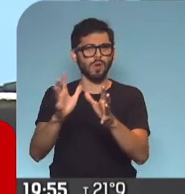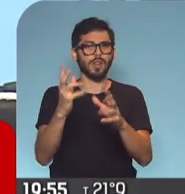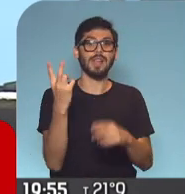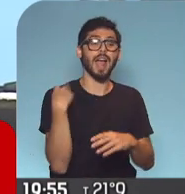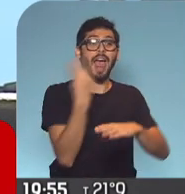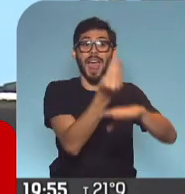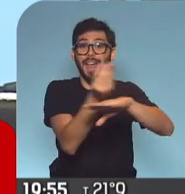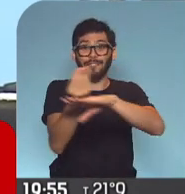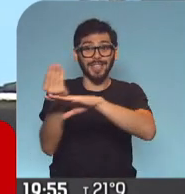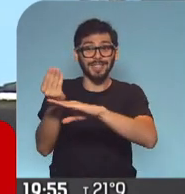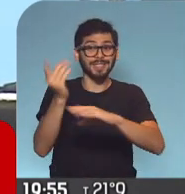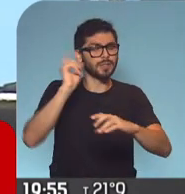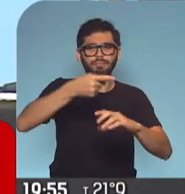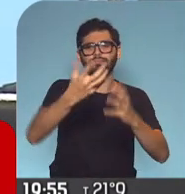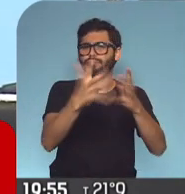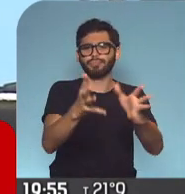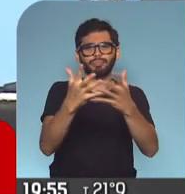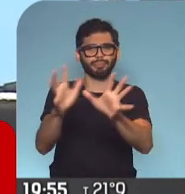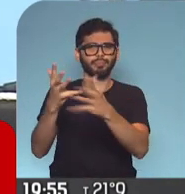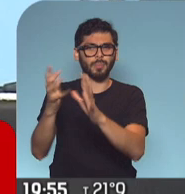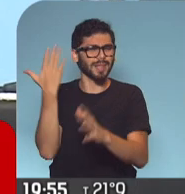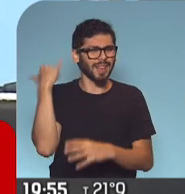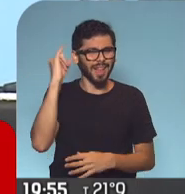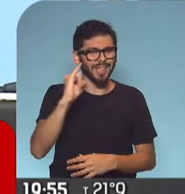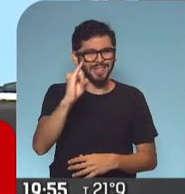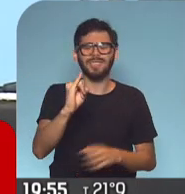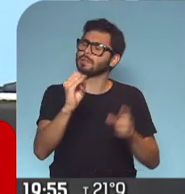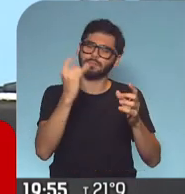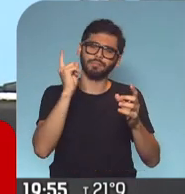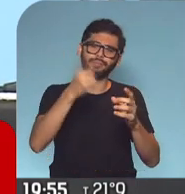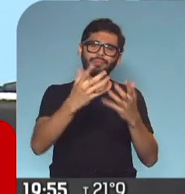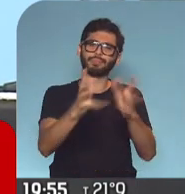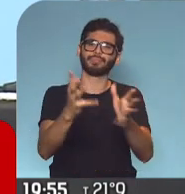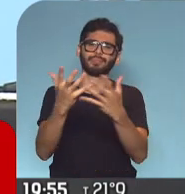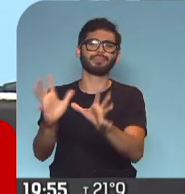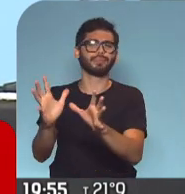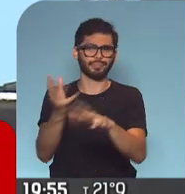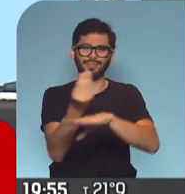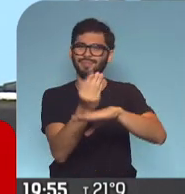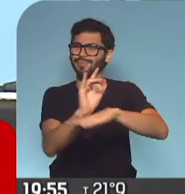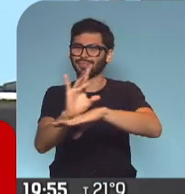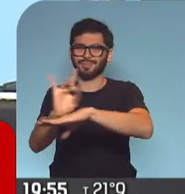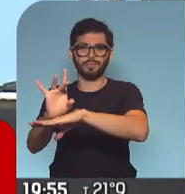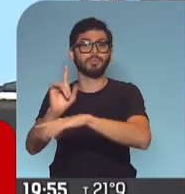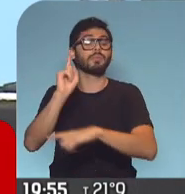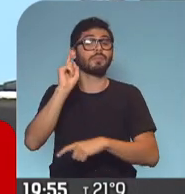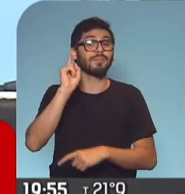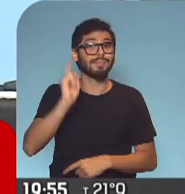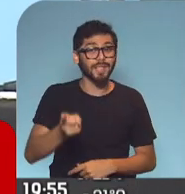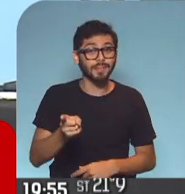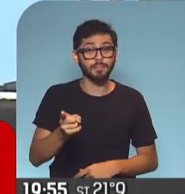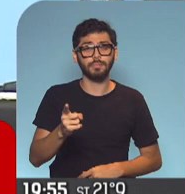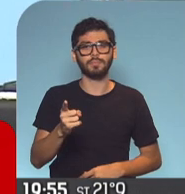máximas autoridades de las secciones que ya fueron descritas y también apartamos a las personas